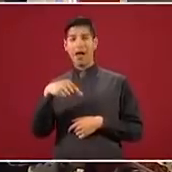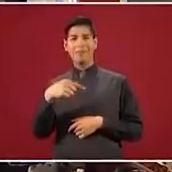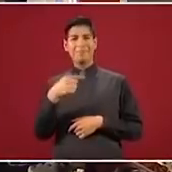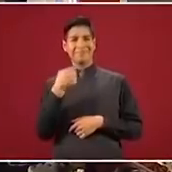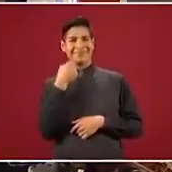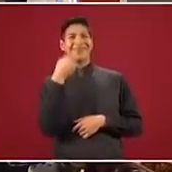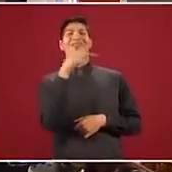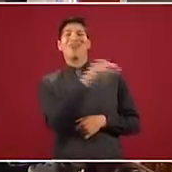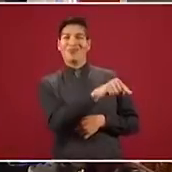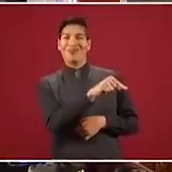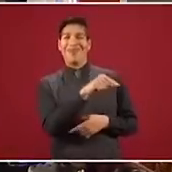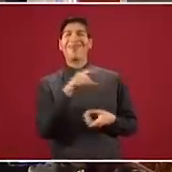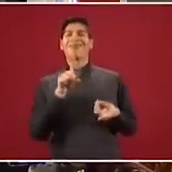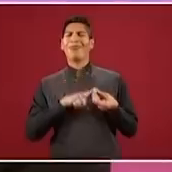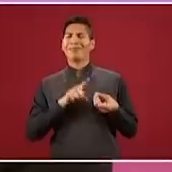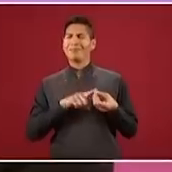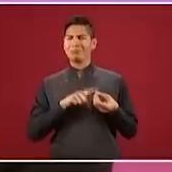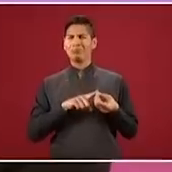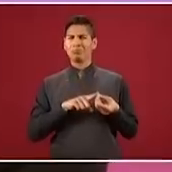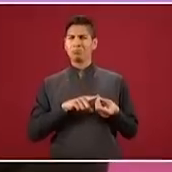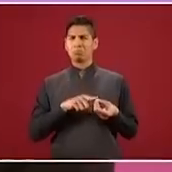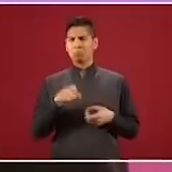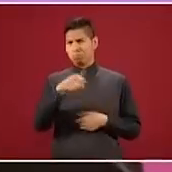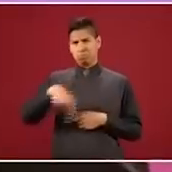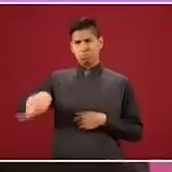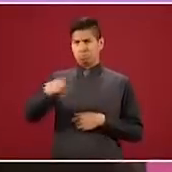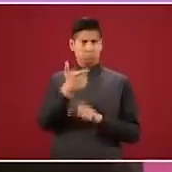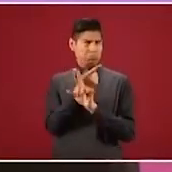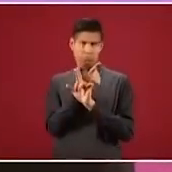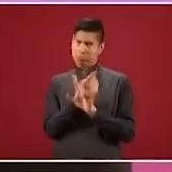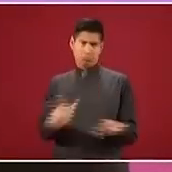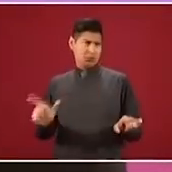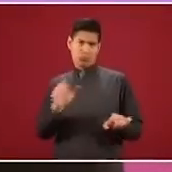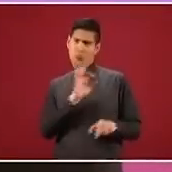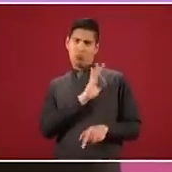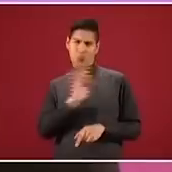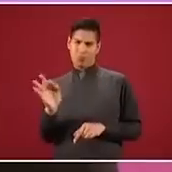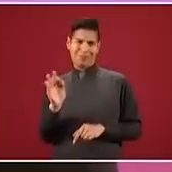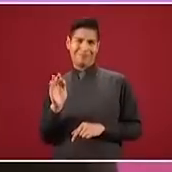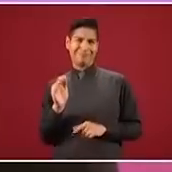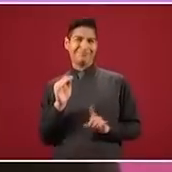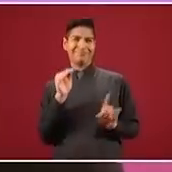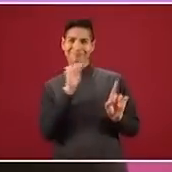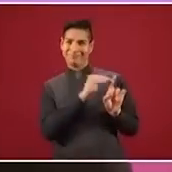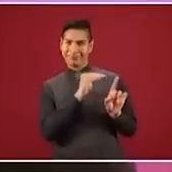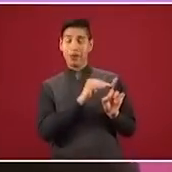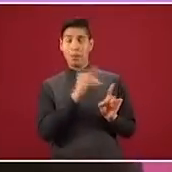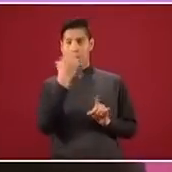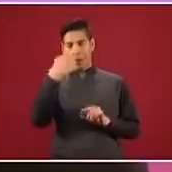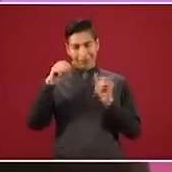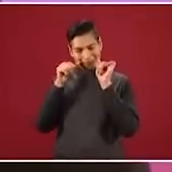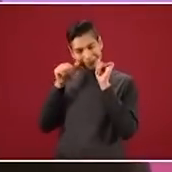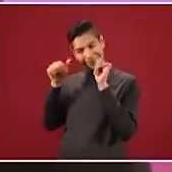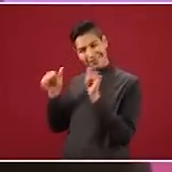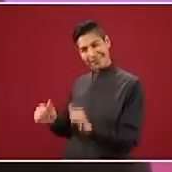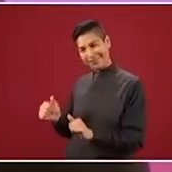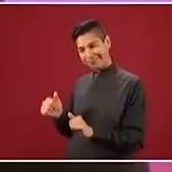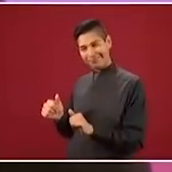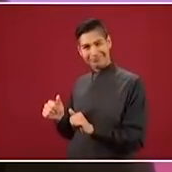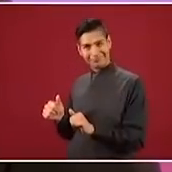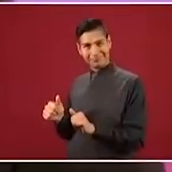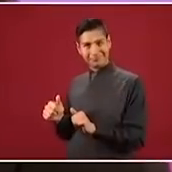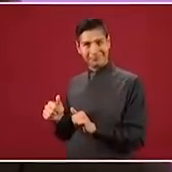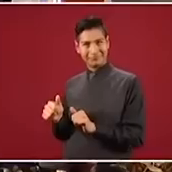gusto en posibilidad de recibir cualquier denuncia, cualquier queja para atenderla de manera inmediata. Y esto nos